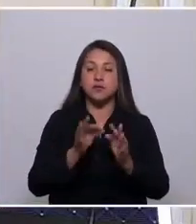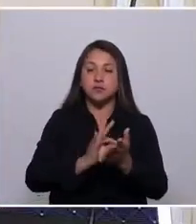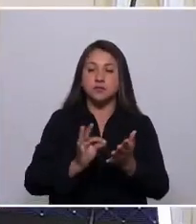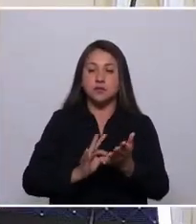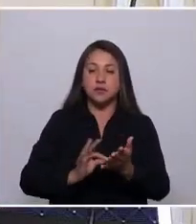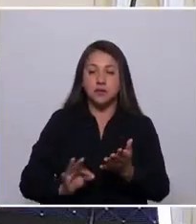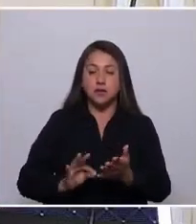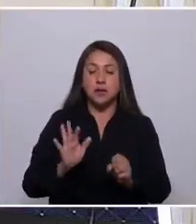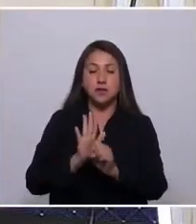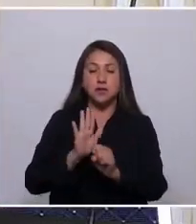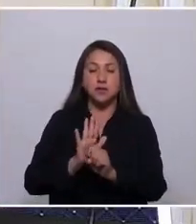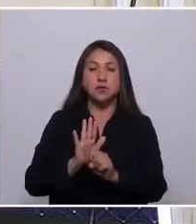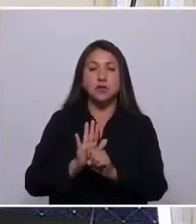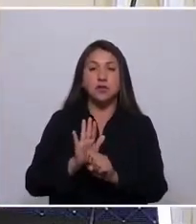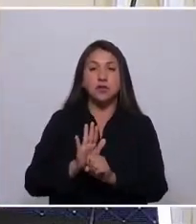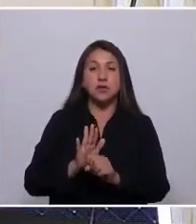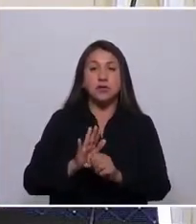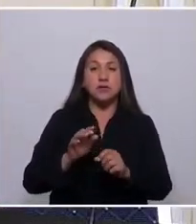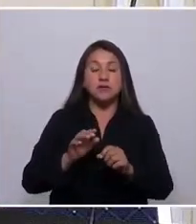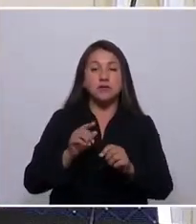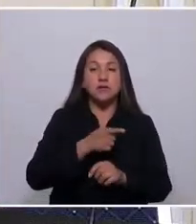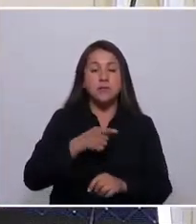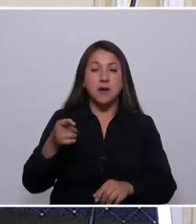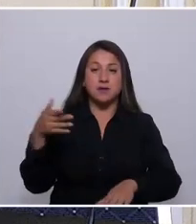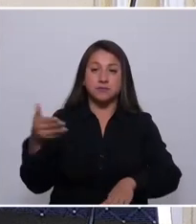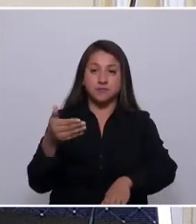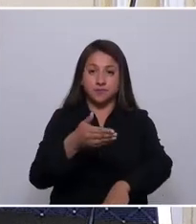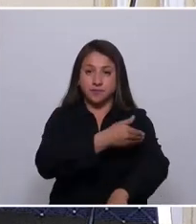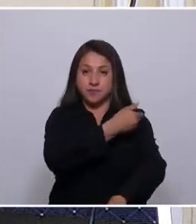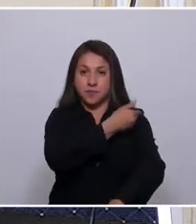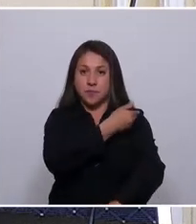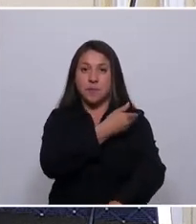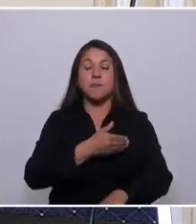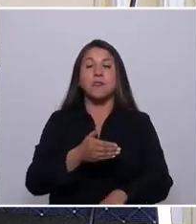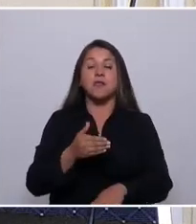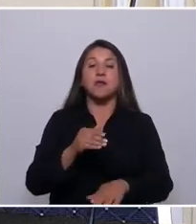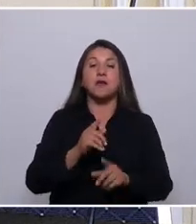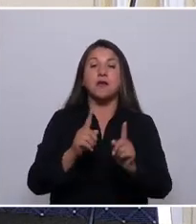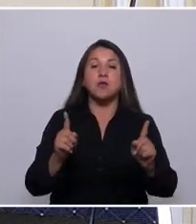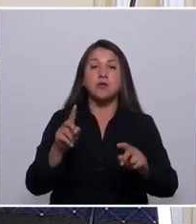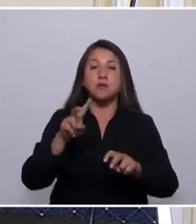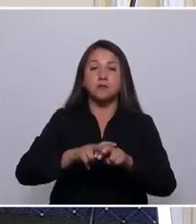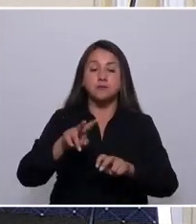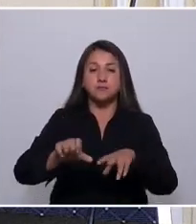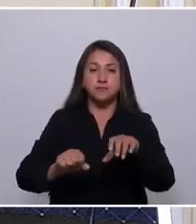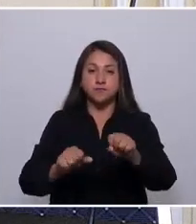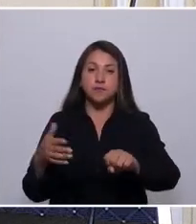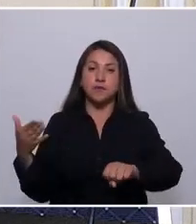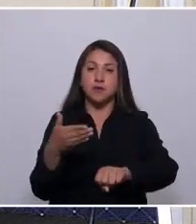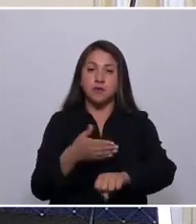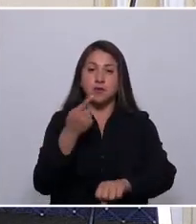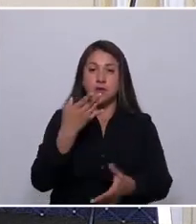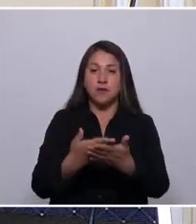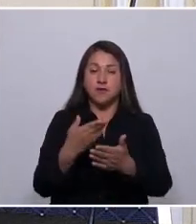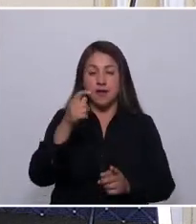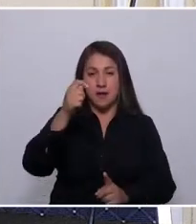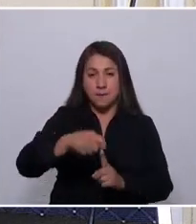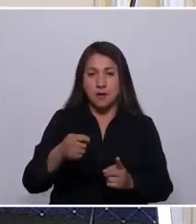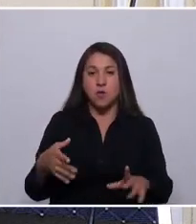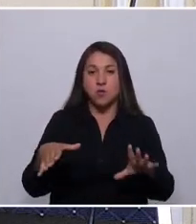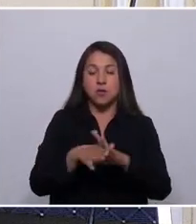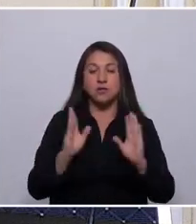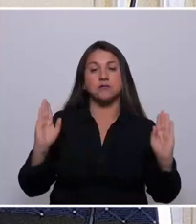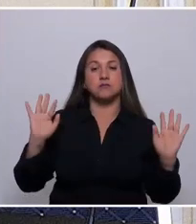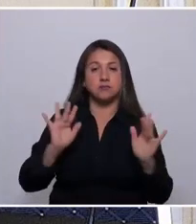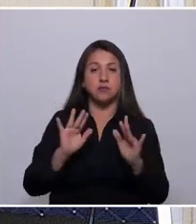23 señala que la semana territorial, cada convencional por escaños reservados podrá hacer uso de una semana territorial al mes para reunirse con